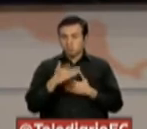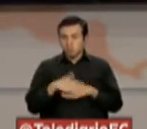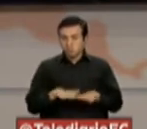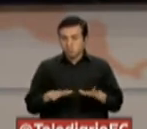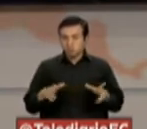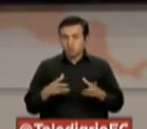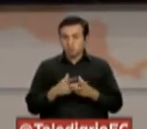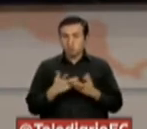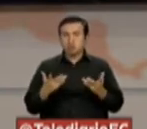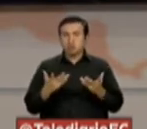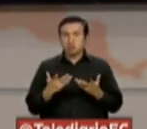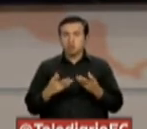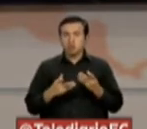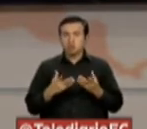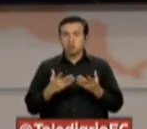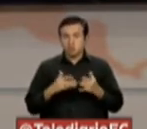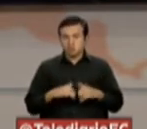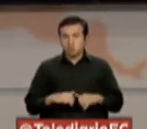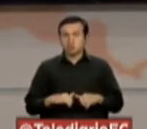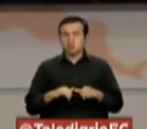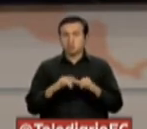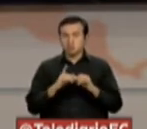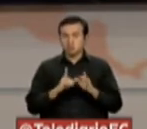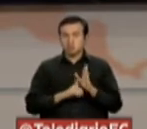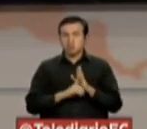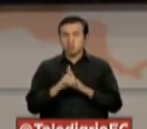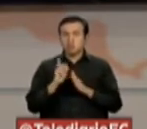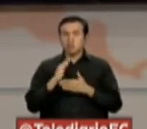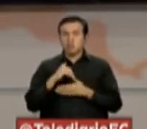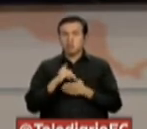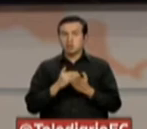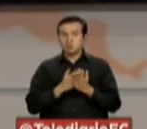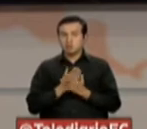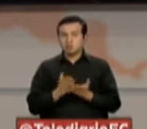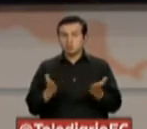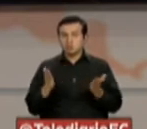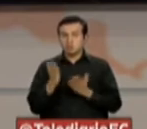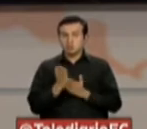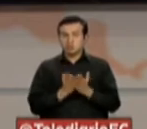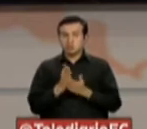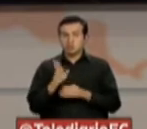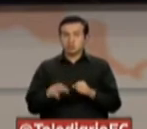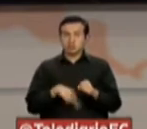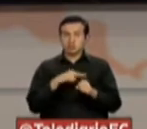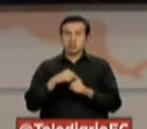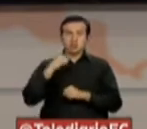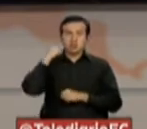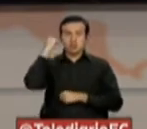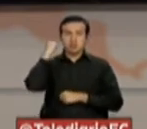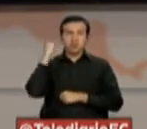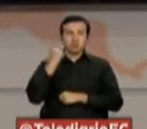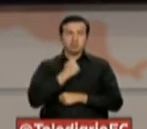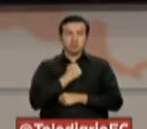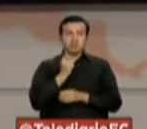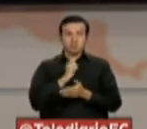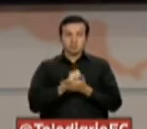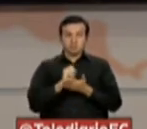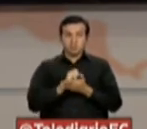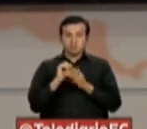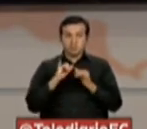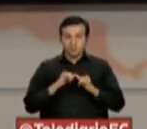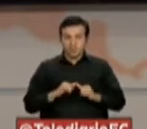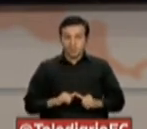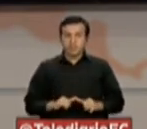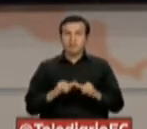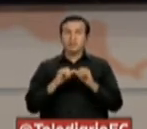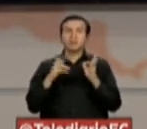esa herramienta que permite desarrollo a partir del acceso a ese conocimiento. El Servicio Nacional de Derechos Intelectuales lo que debe realizar es